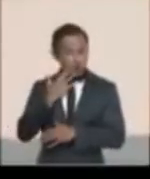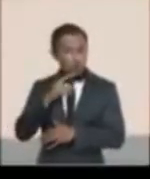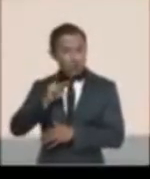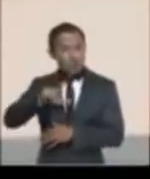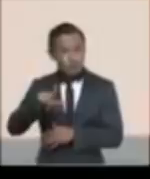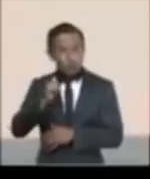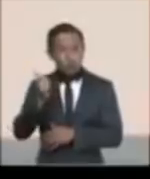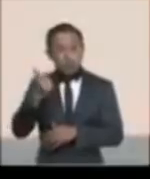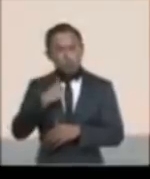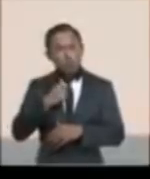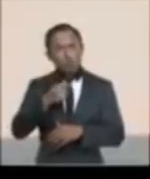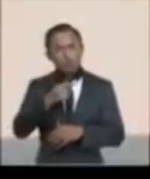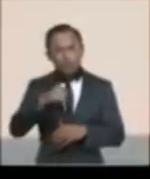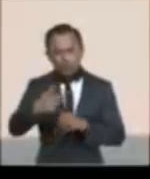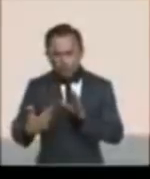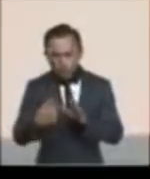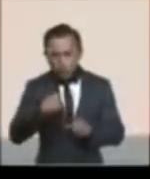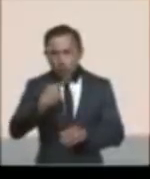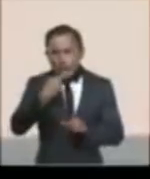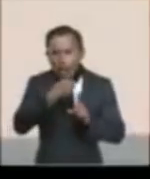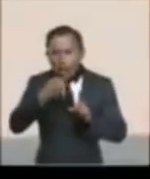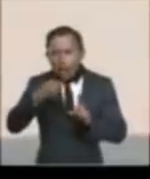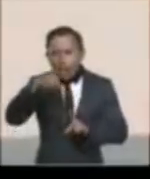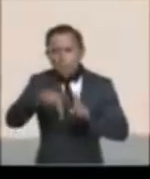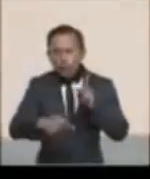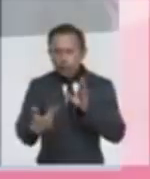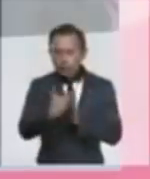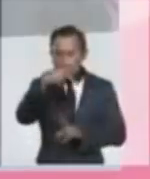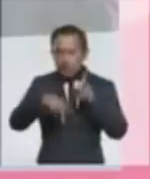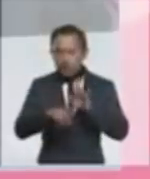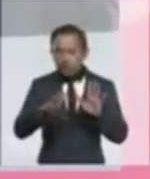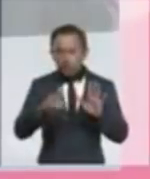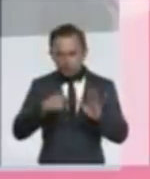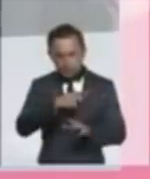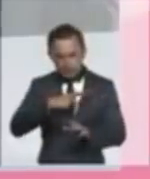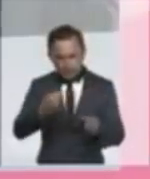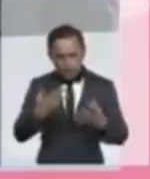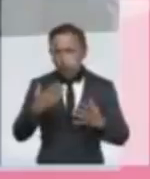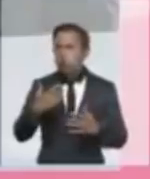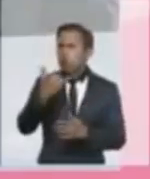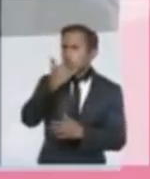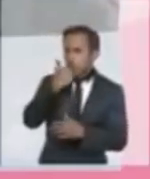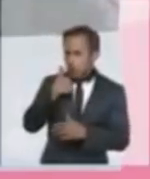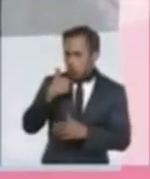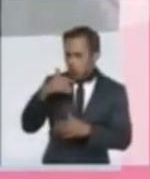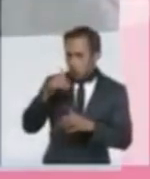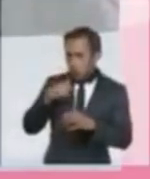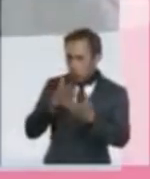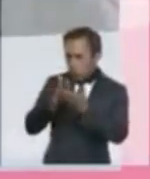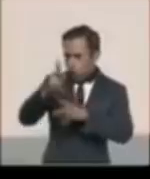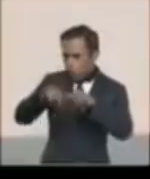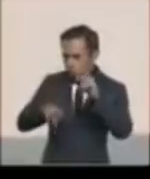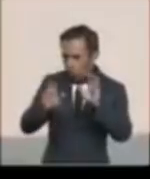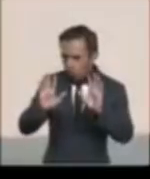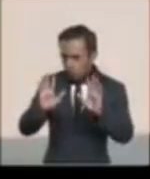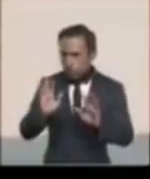terminar. Me debes dejar de terminar cuando yo estaba, no había terminado el minuto. No sabía yo que lo había interrumpido, pero puede usted proceder. Bien, espero